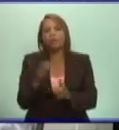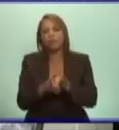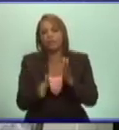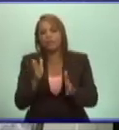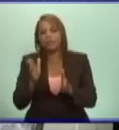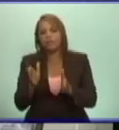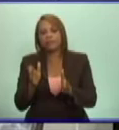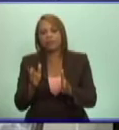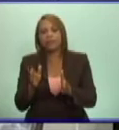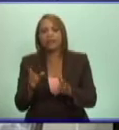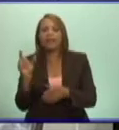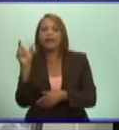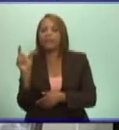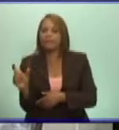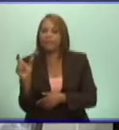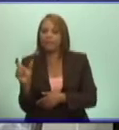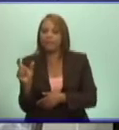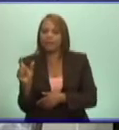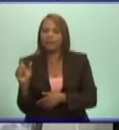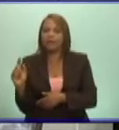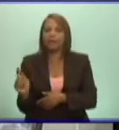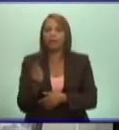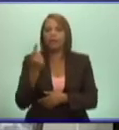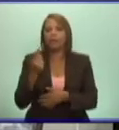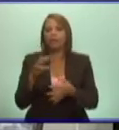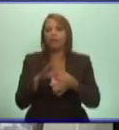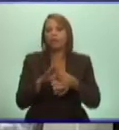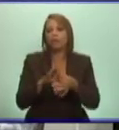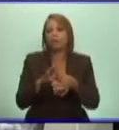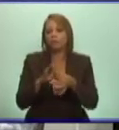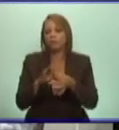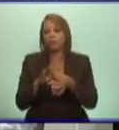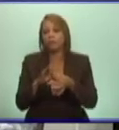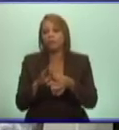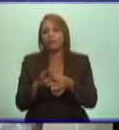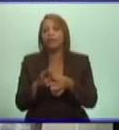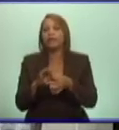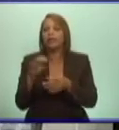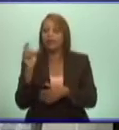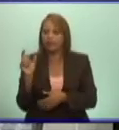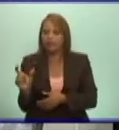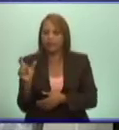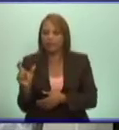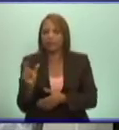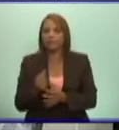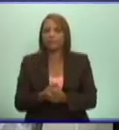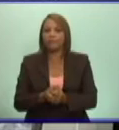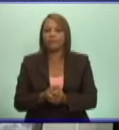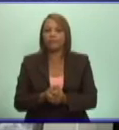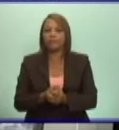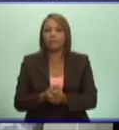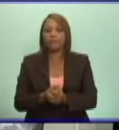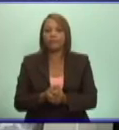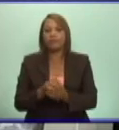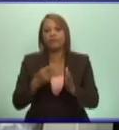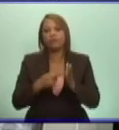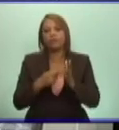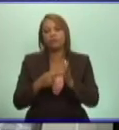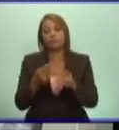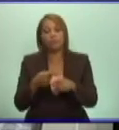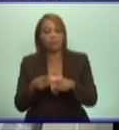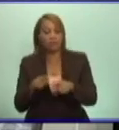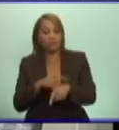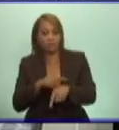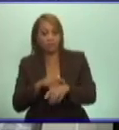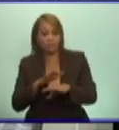efemérides. Desde los primeros grados de la primera infancia siempre se trata de las principales efemérides importantes. Y habíamos sugerido, como ya ha pasado mucho tiempo,